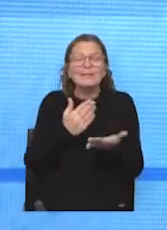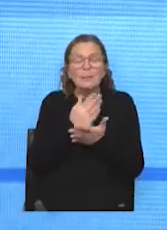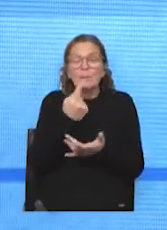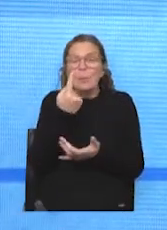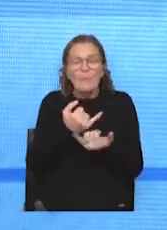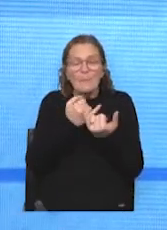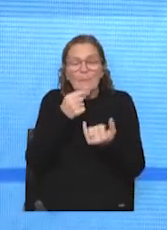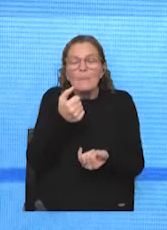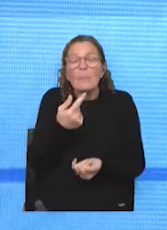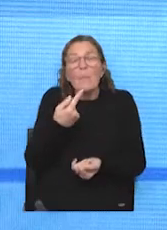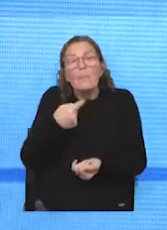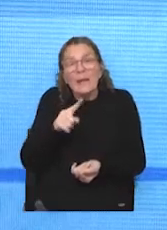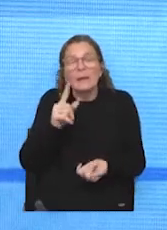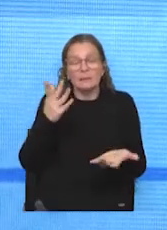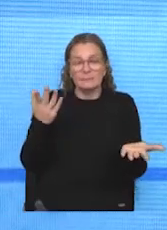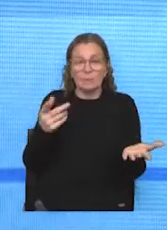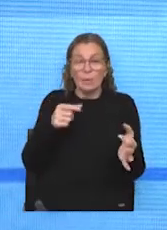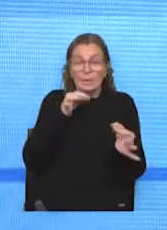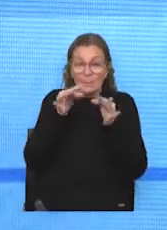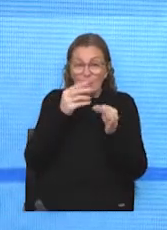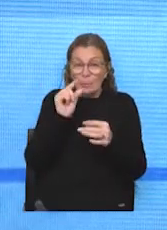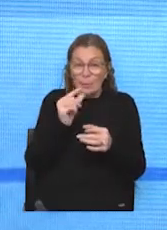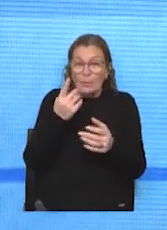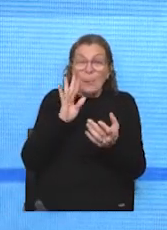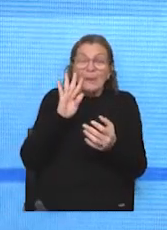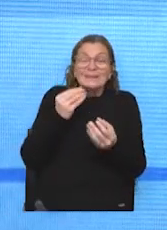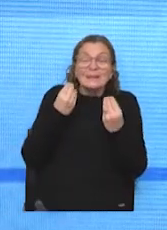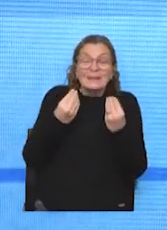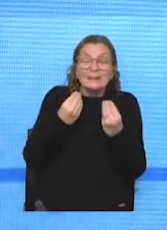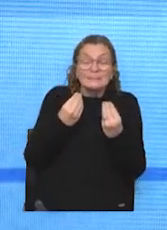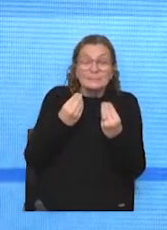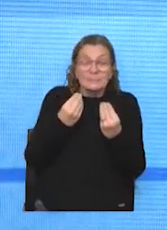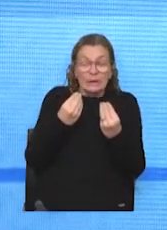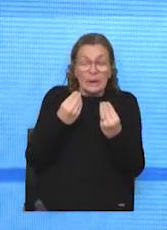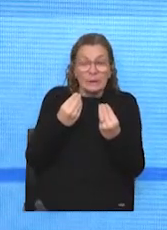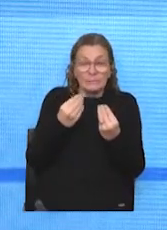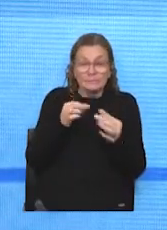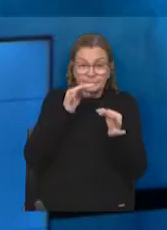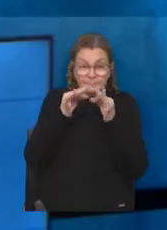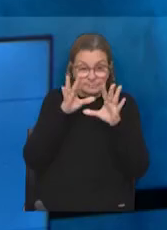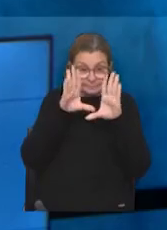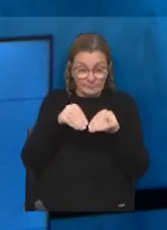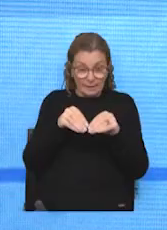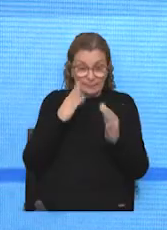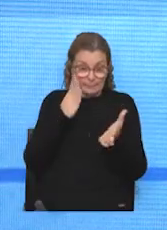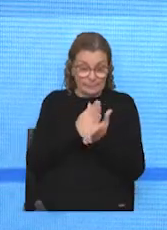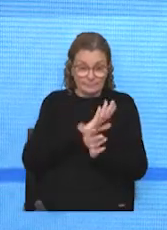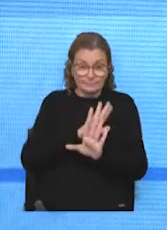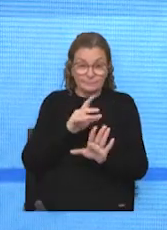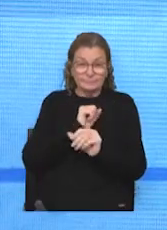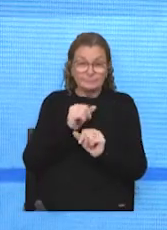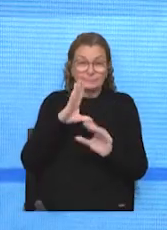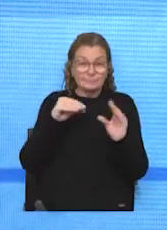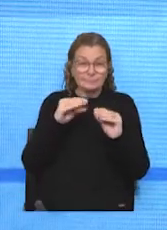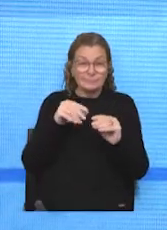está entonces hoy voy a explicar un poco porque parece que este hay que explicar todo últimamente y yo no puedo estar